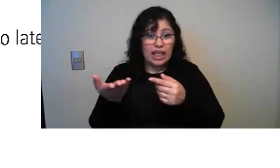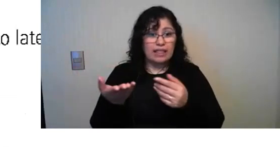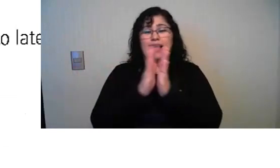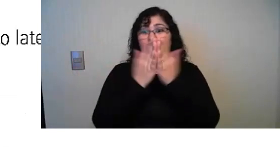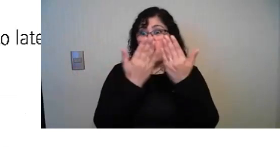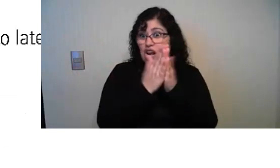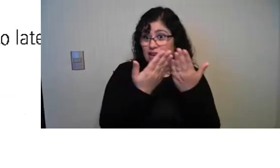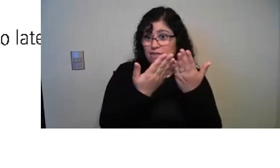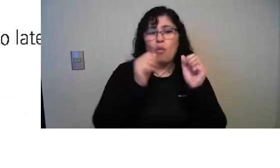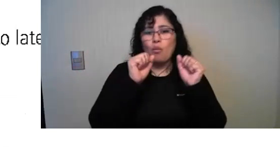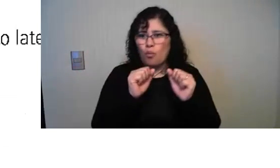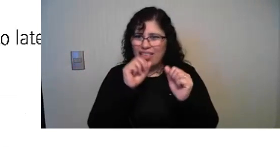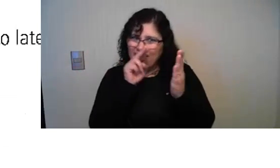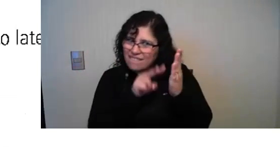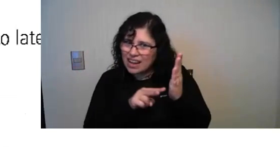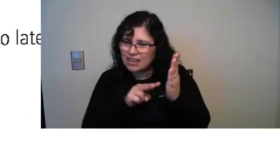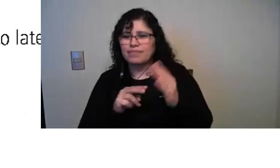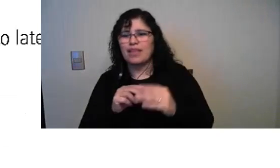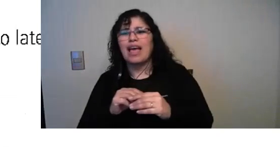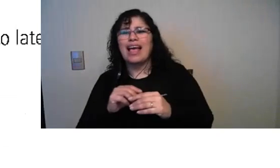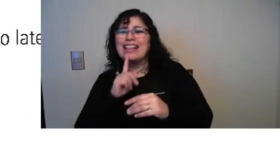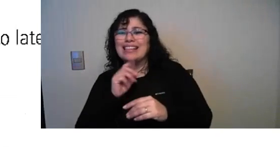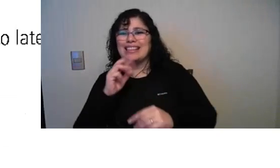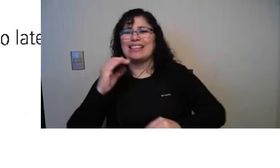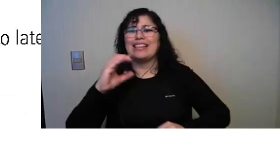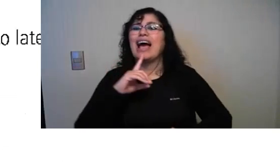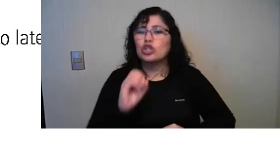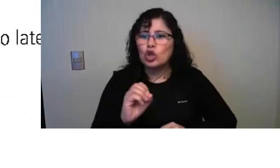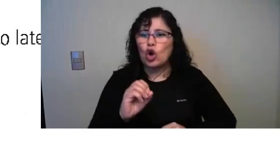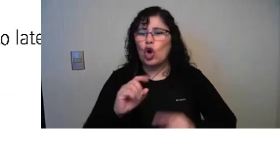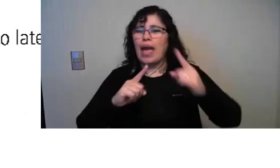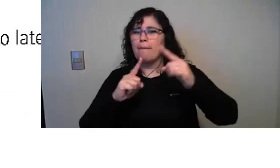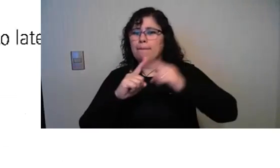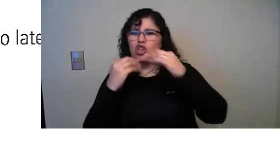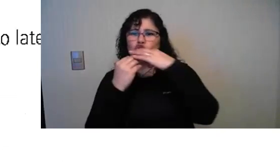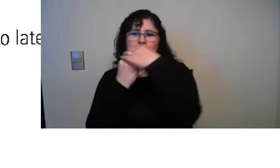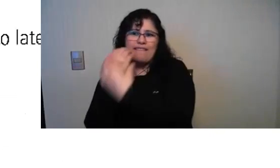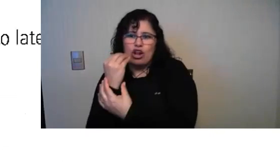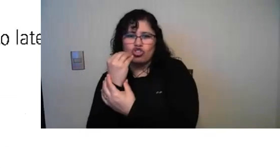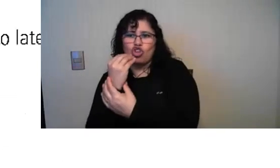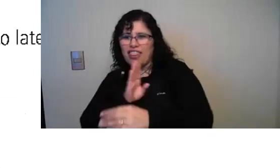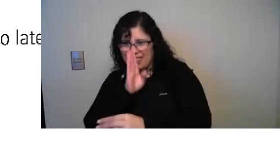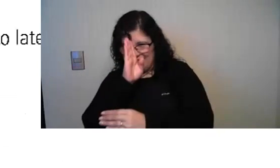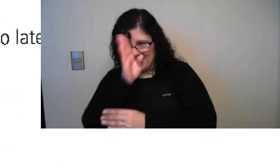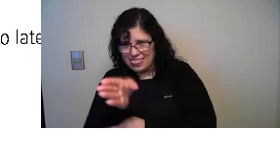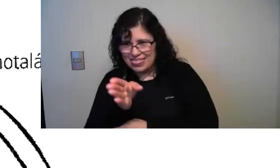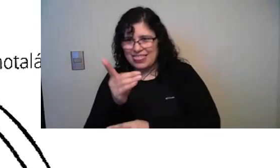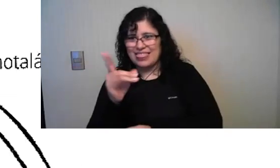tracto espinocerebeloso directo y se están refiriendo al posterior, porque sigue en forma